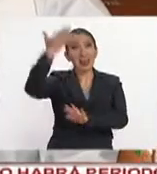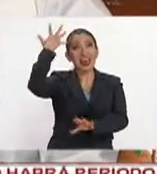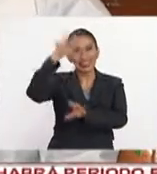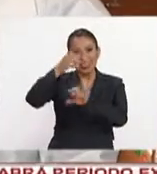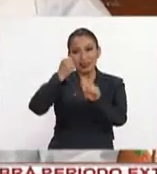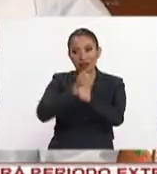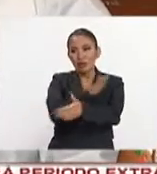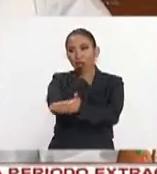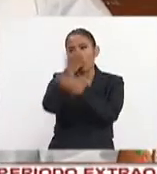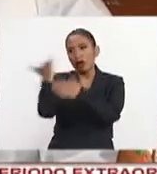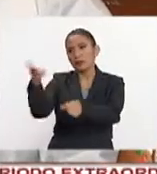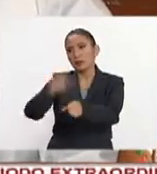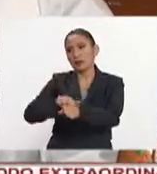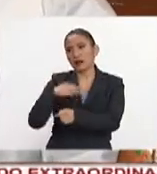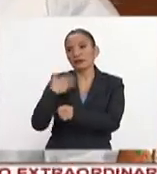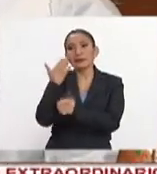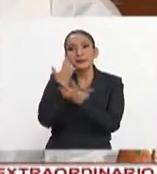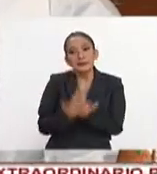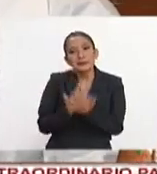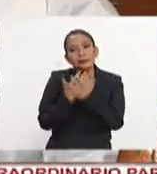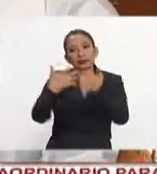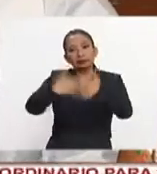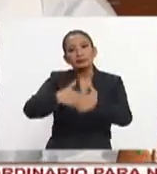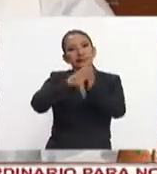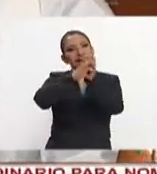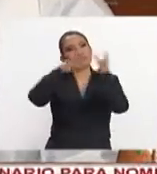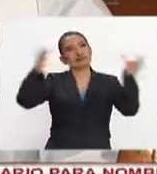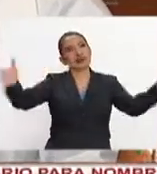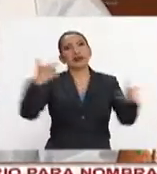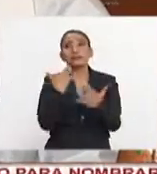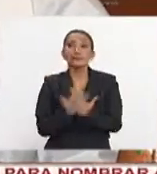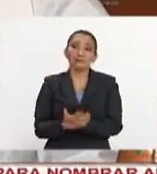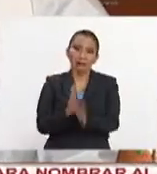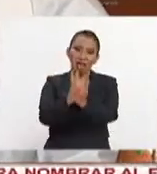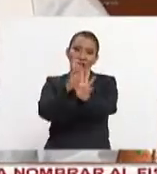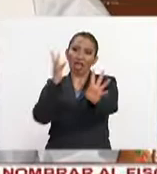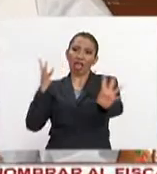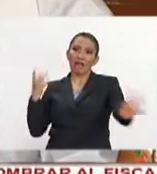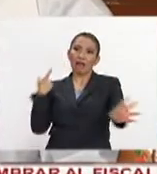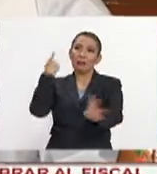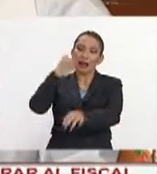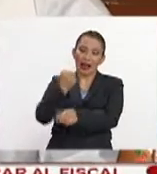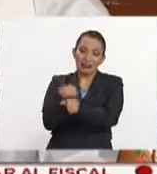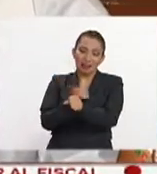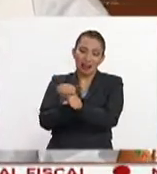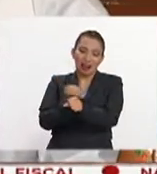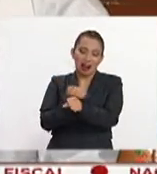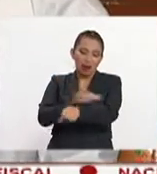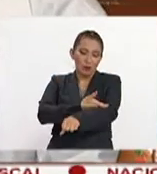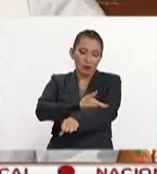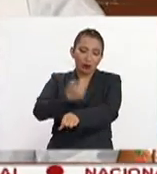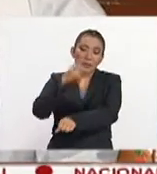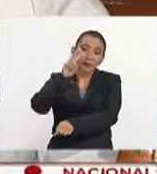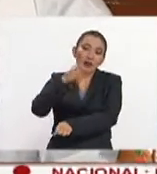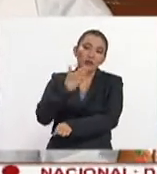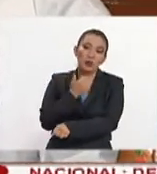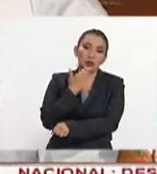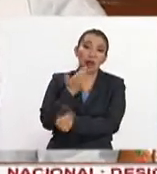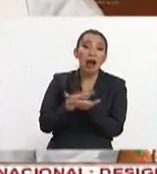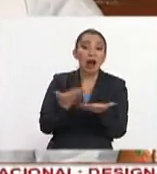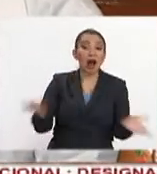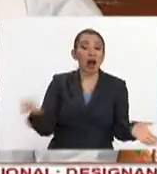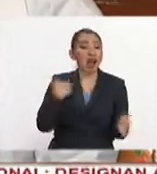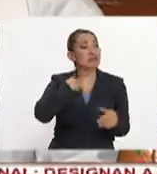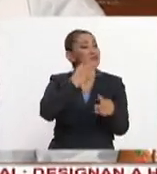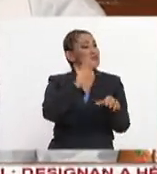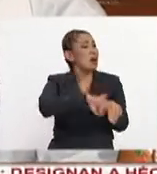iba al hospital y el lector de glucosa era una máquina enorme y uno tenía que hacer colas horas para tomar muestras de sangre y medir la glucosa. Hoy en día en